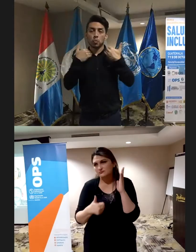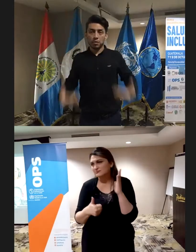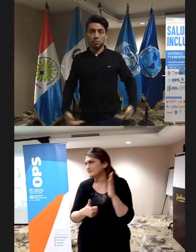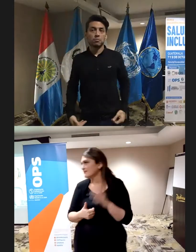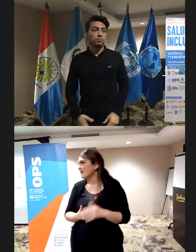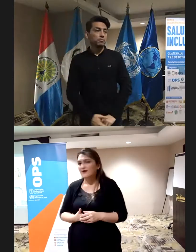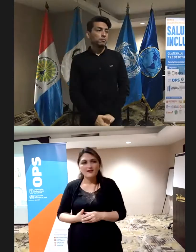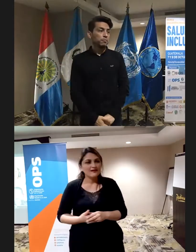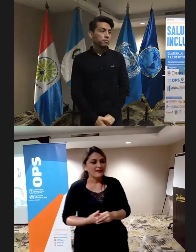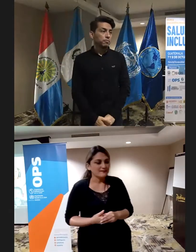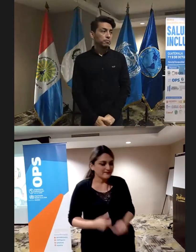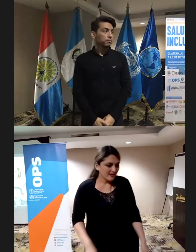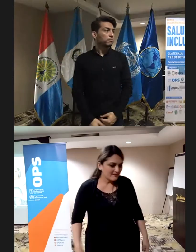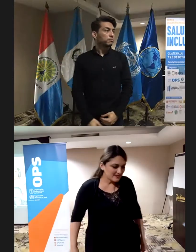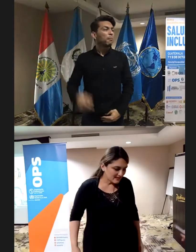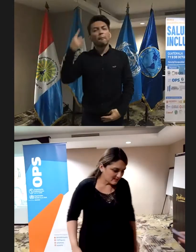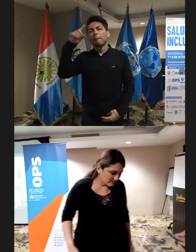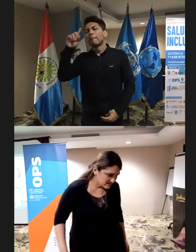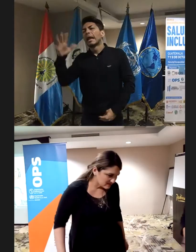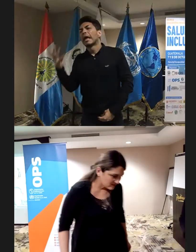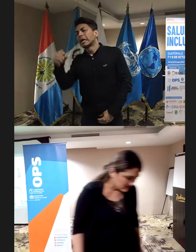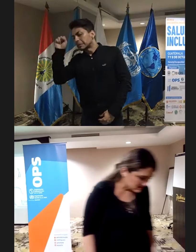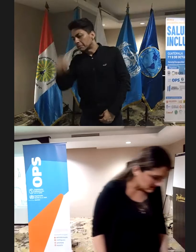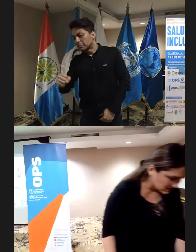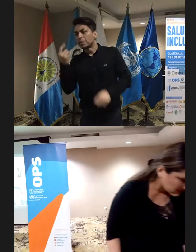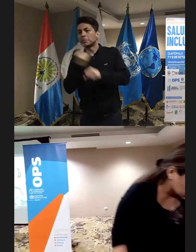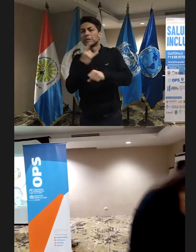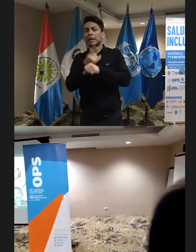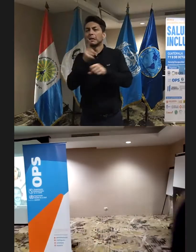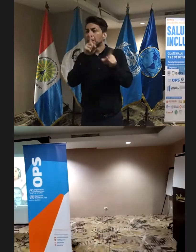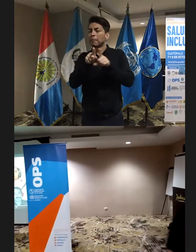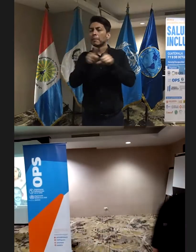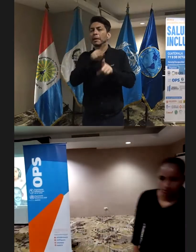¿Para qué también se pueden usar las preguntas del Washington Group?